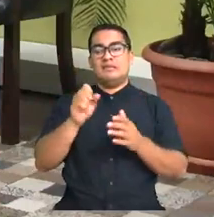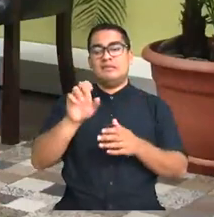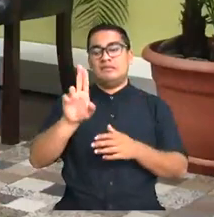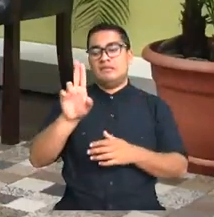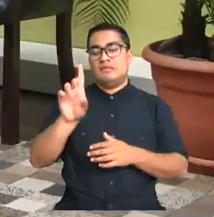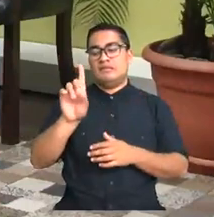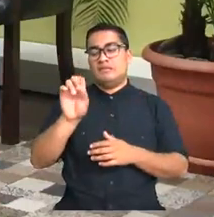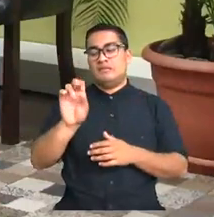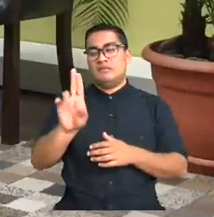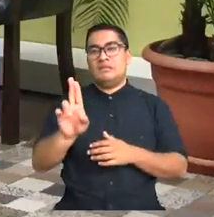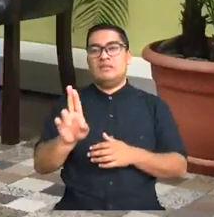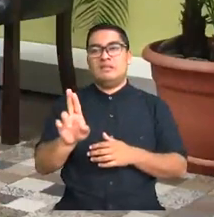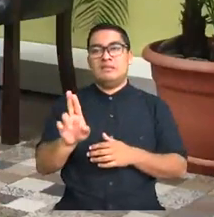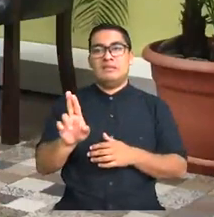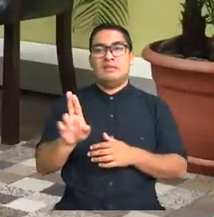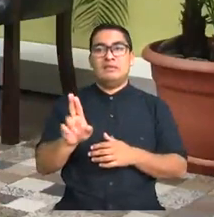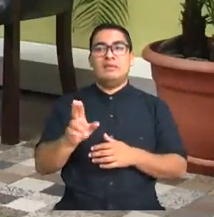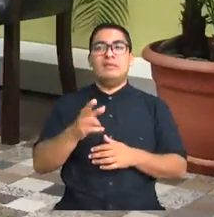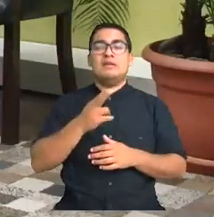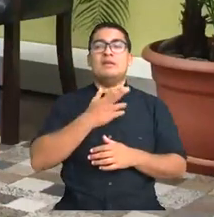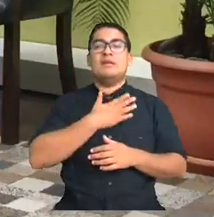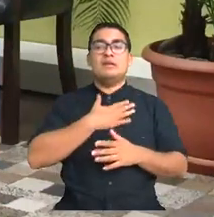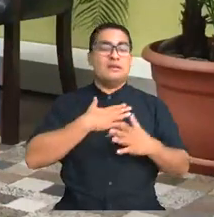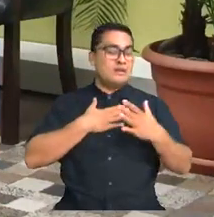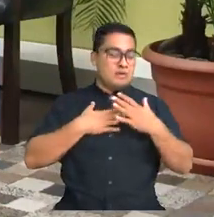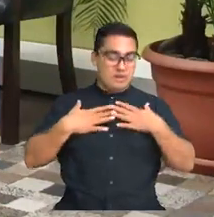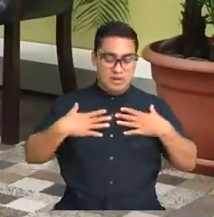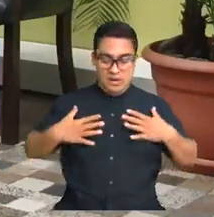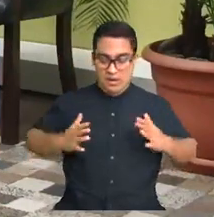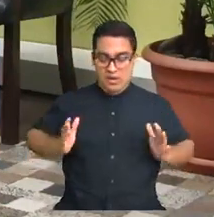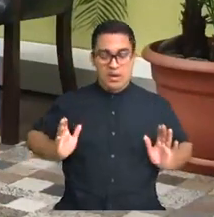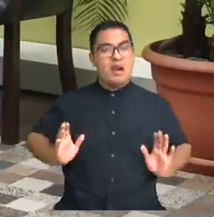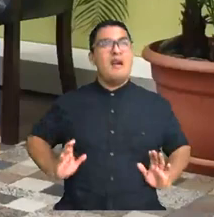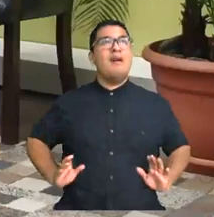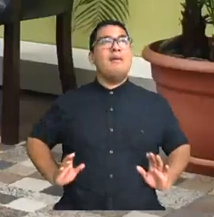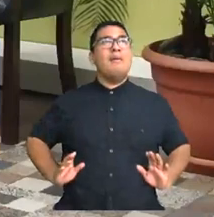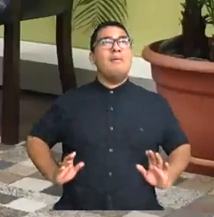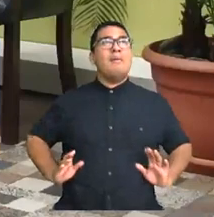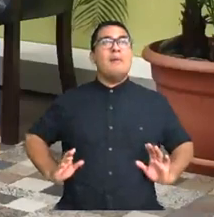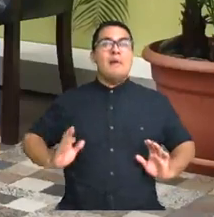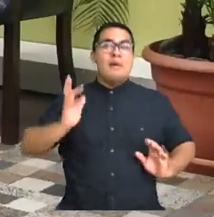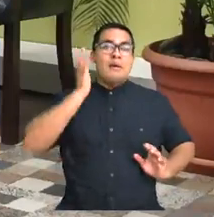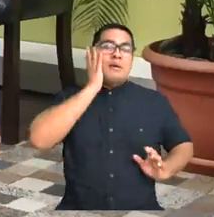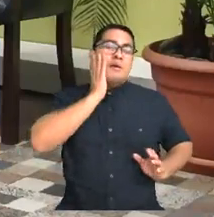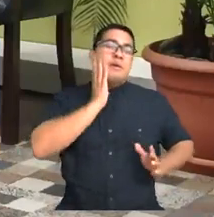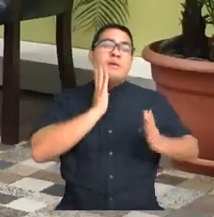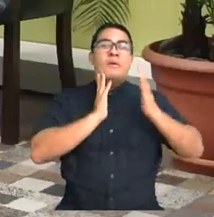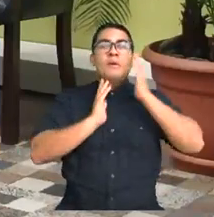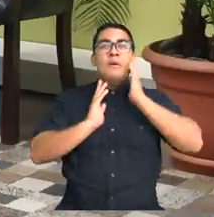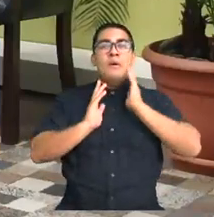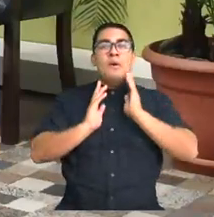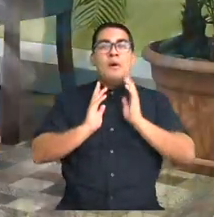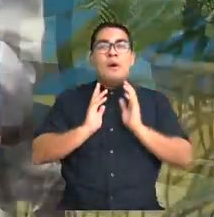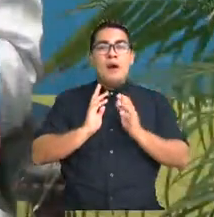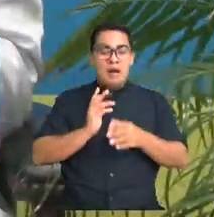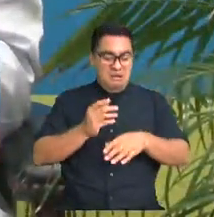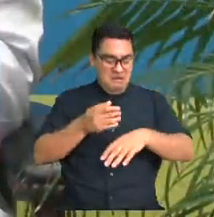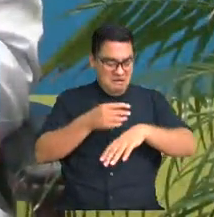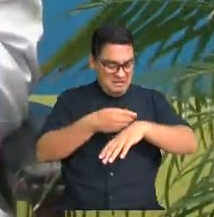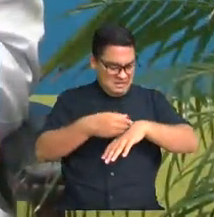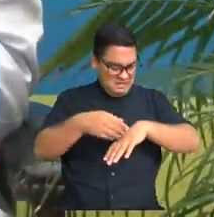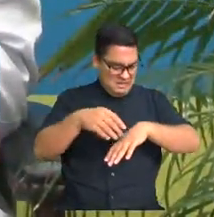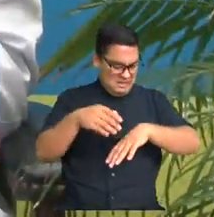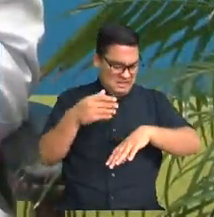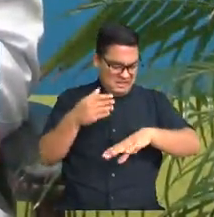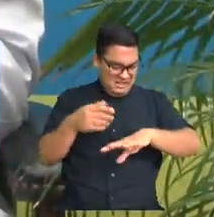tenemos en tronco, en la región del tronco, que es lo más común, se irritan por el pH del sudor y entonces eso